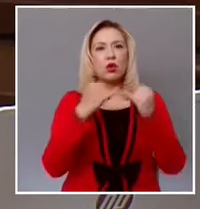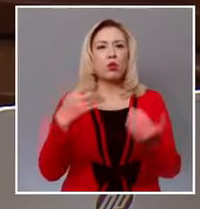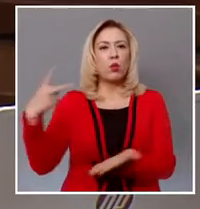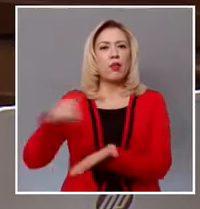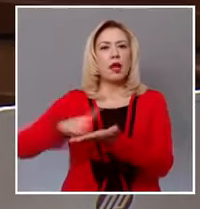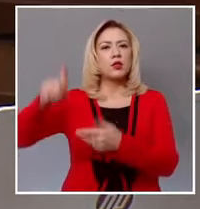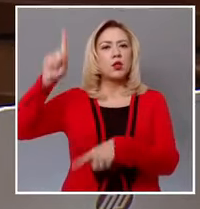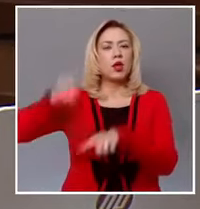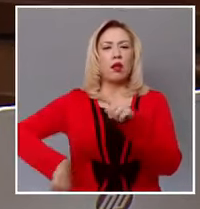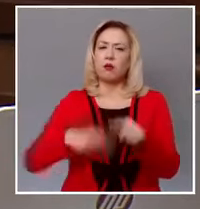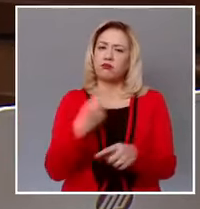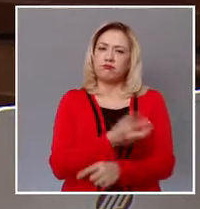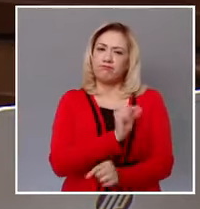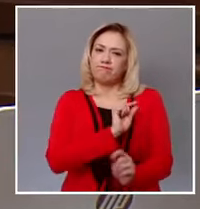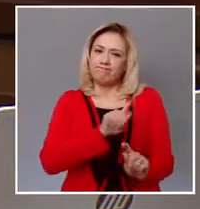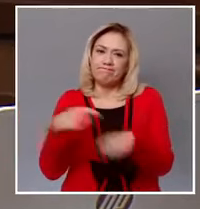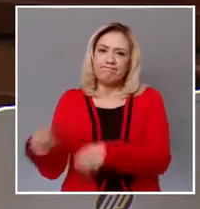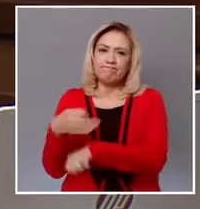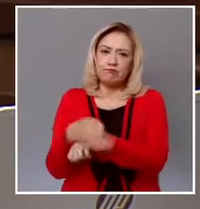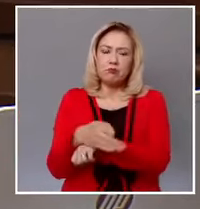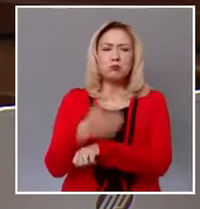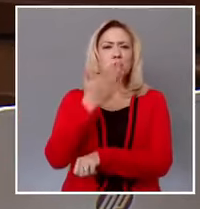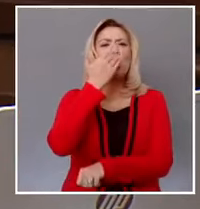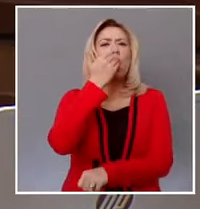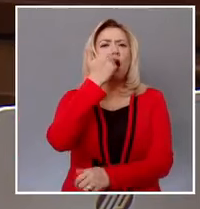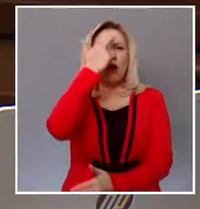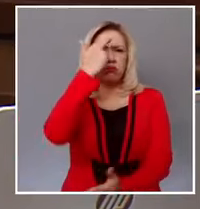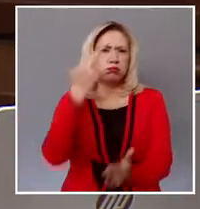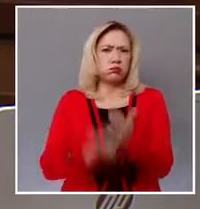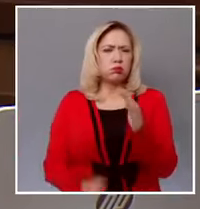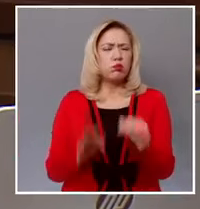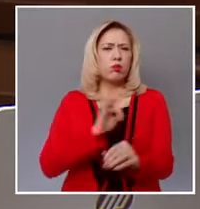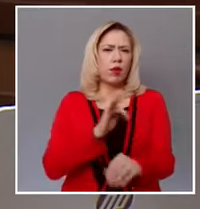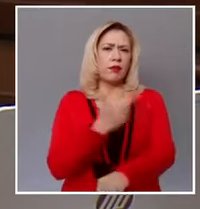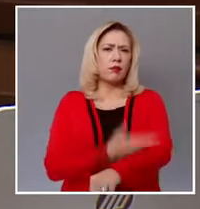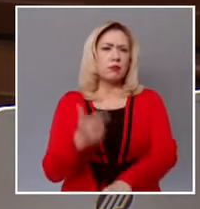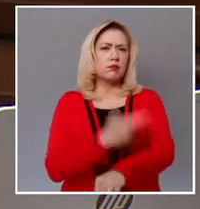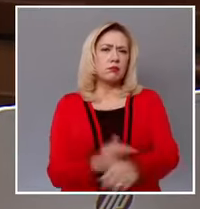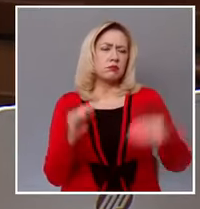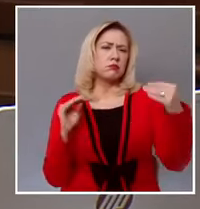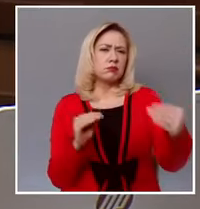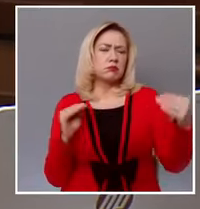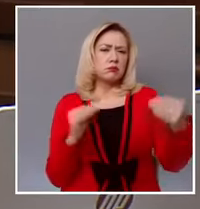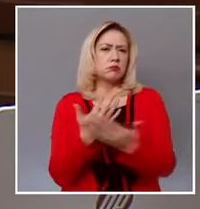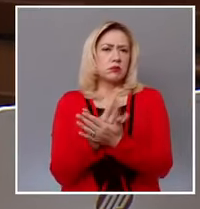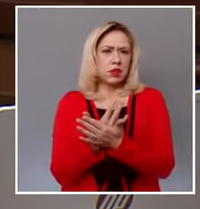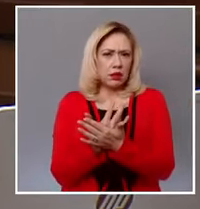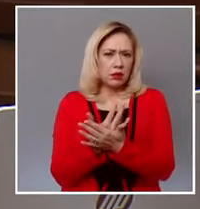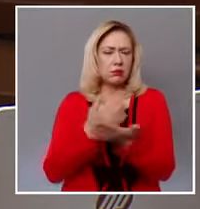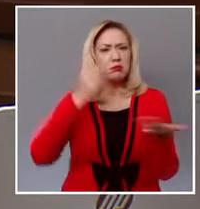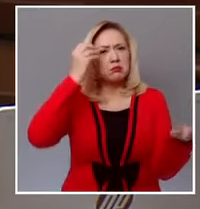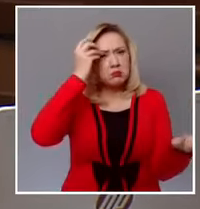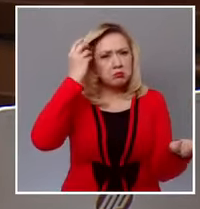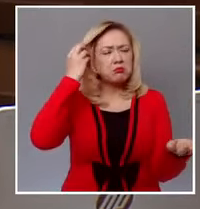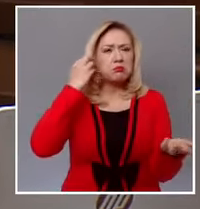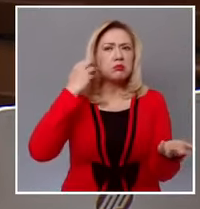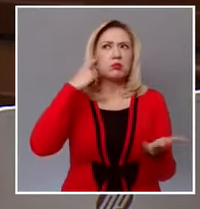los amparos directos. Lo anterior, porque no se advierte que esa hubiese sido la finalidad del